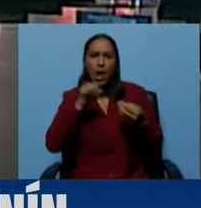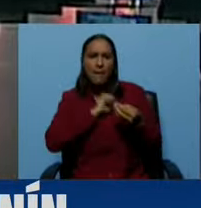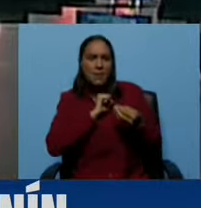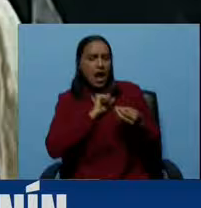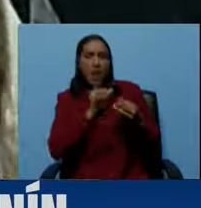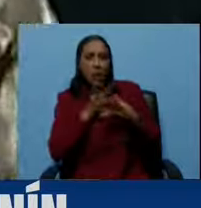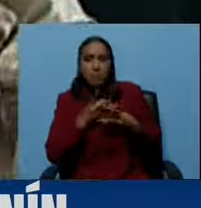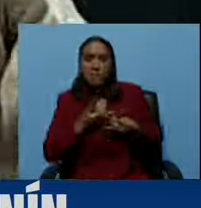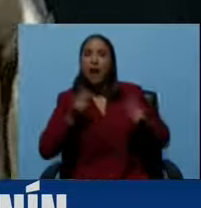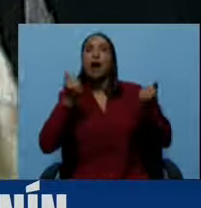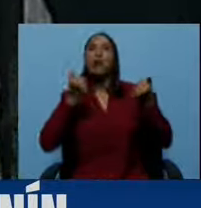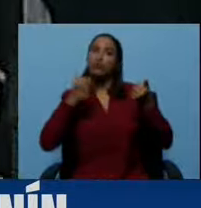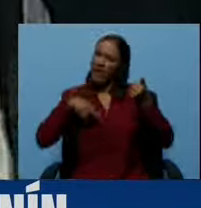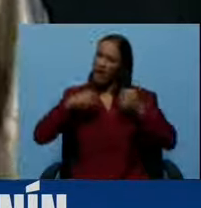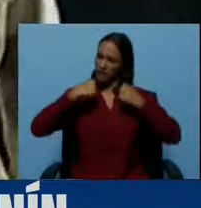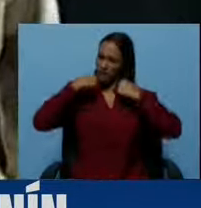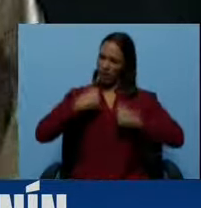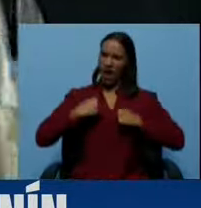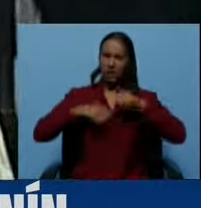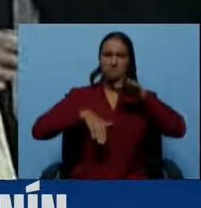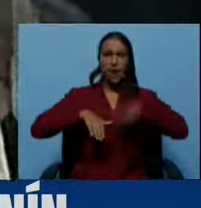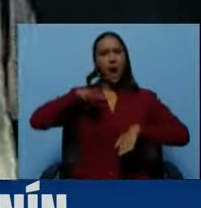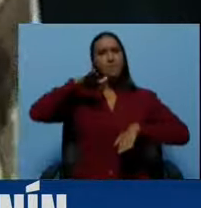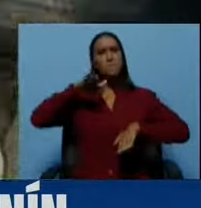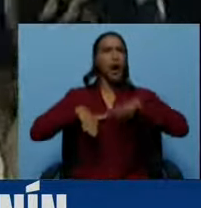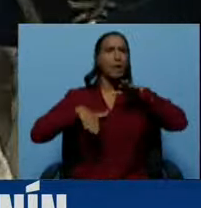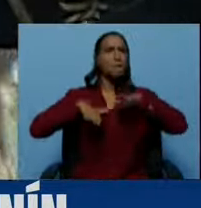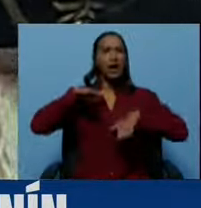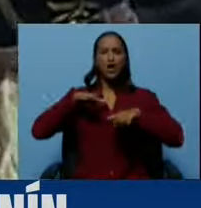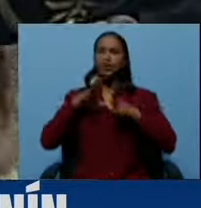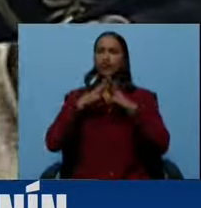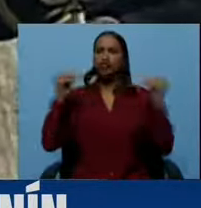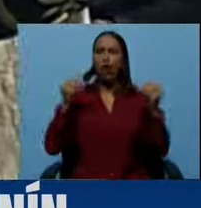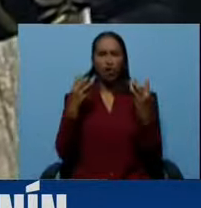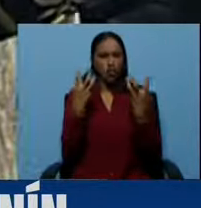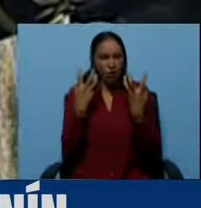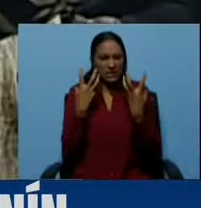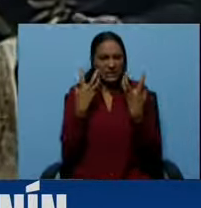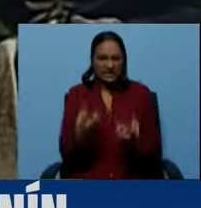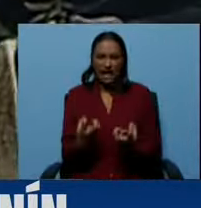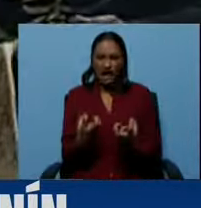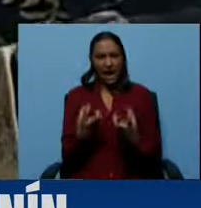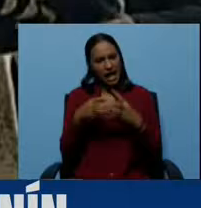zapatea más recio, se secan para siempre todos los hay.